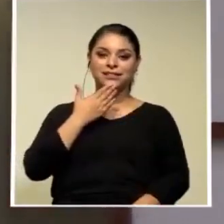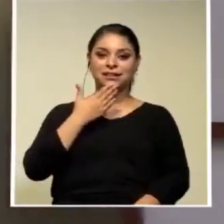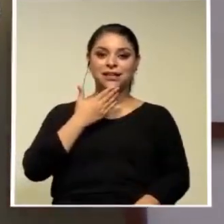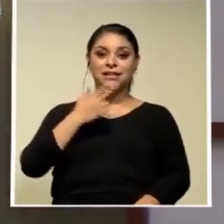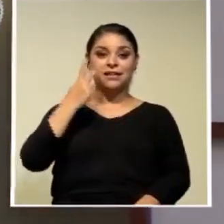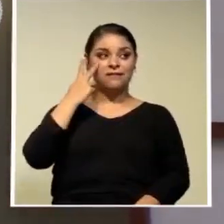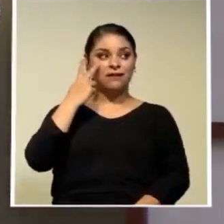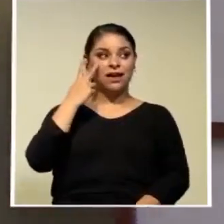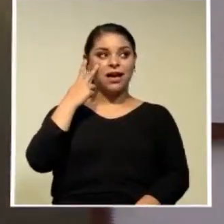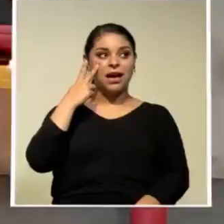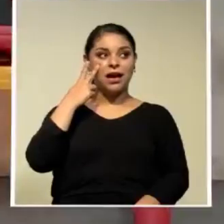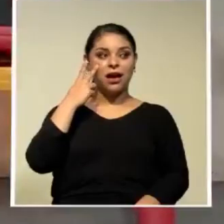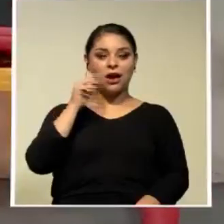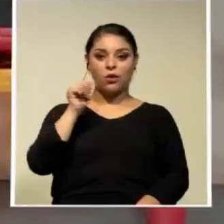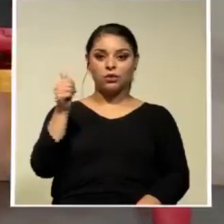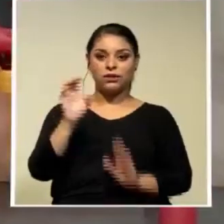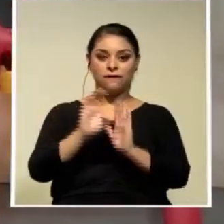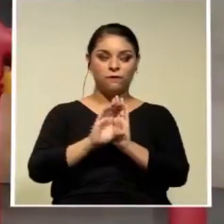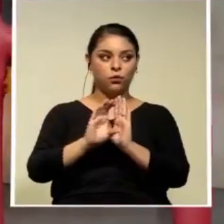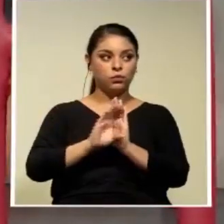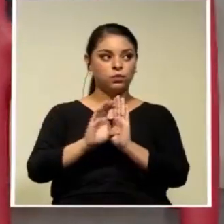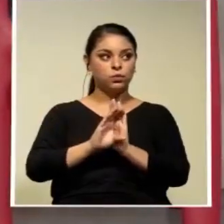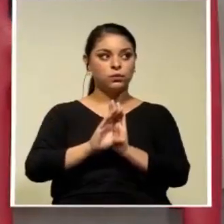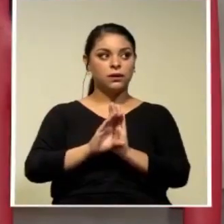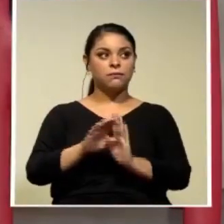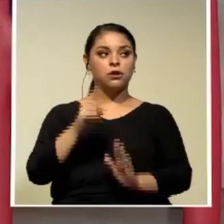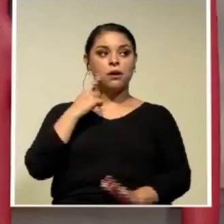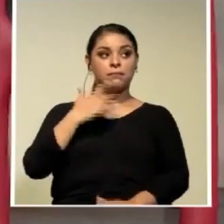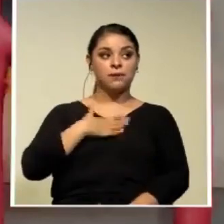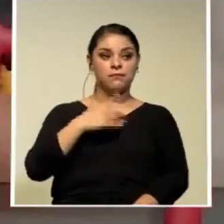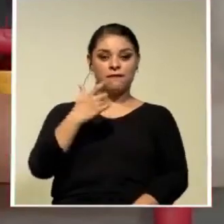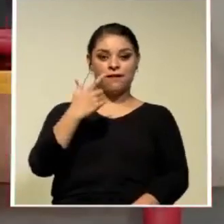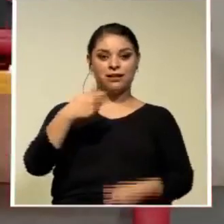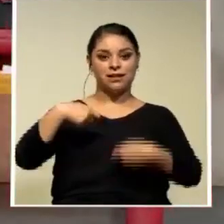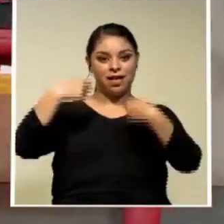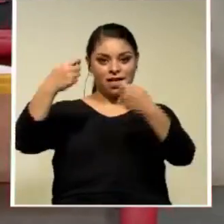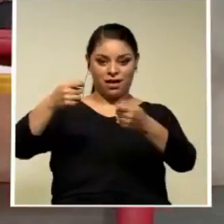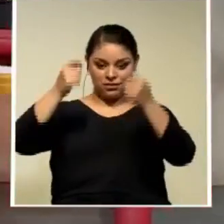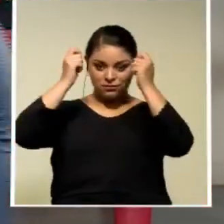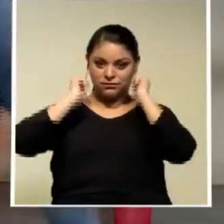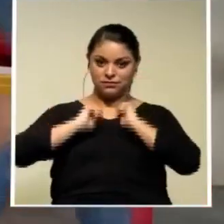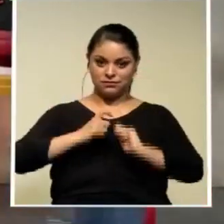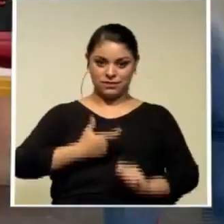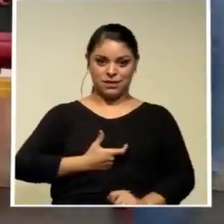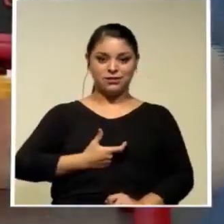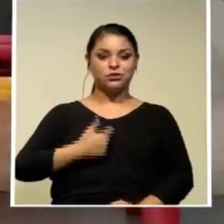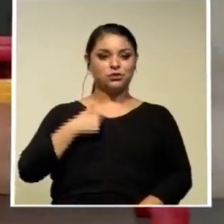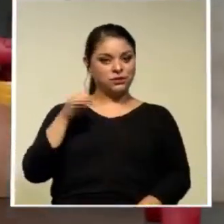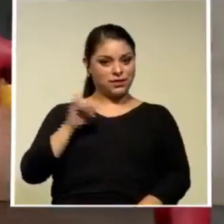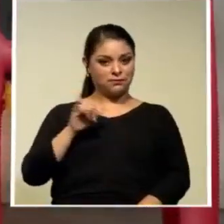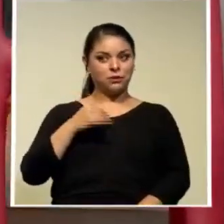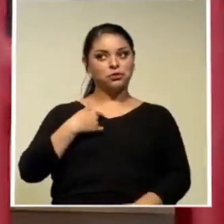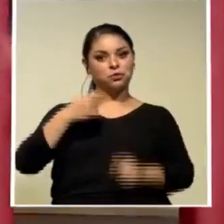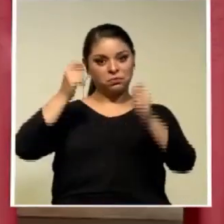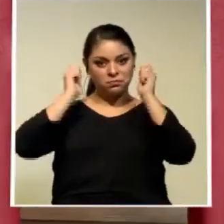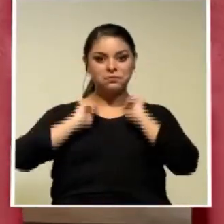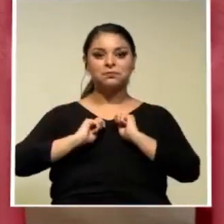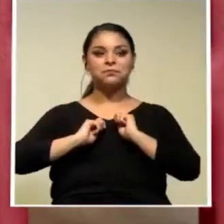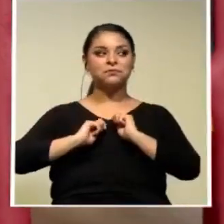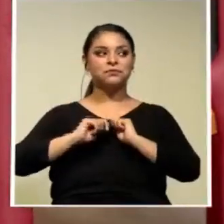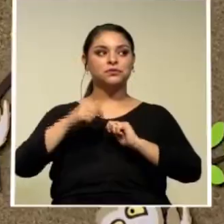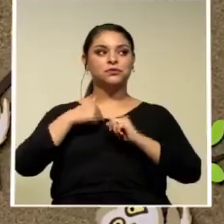podemos ir sentando. Sí, pero me falta ponerte tu medalla, niña Gwen. Allá tráigala, voy a buscarla. Yo me la merezco, momentito, claro. Sí, aquí